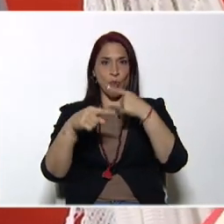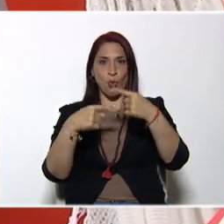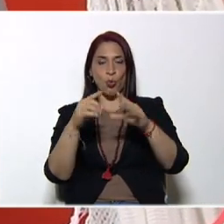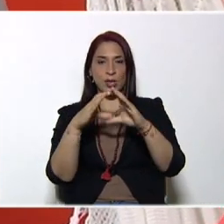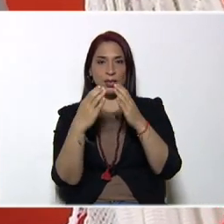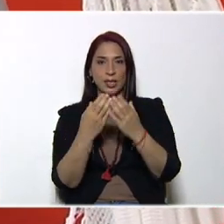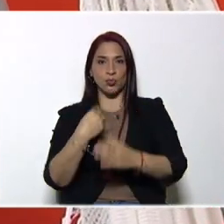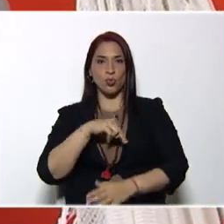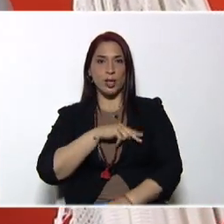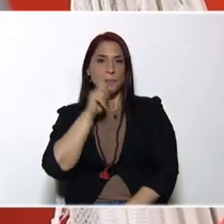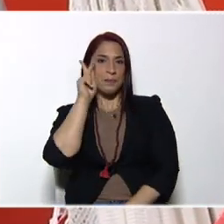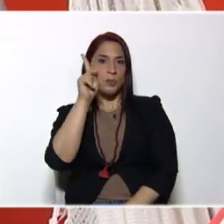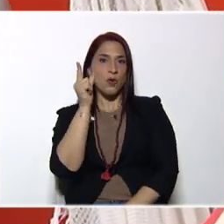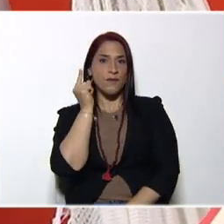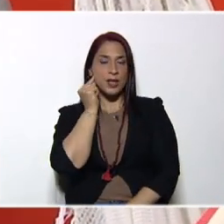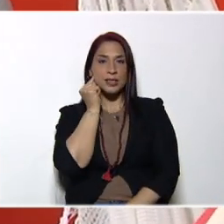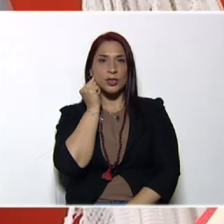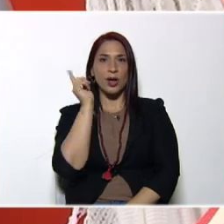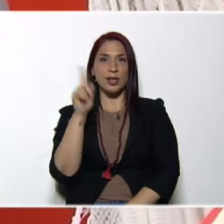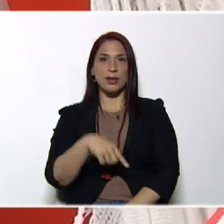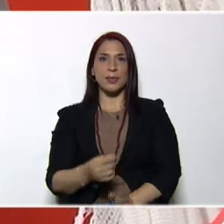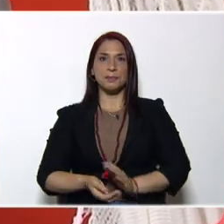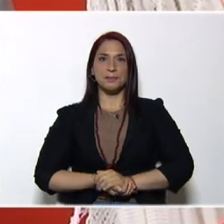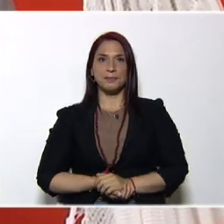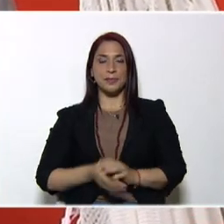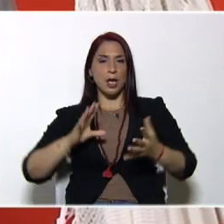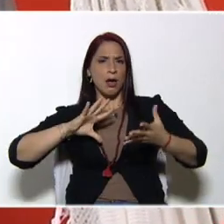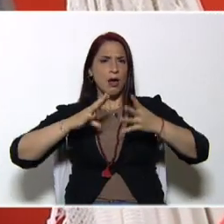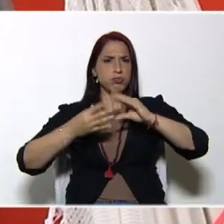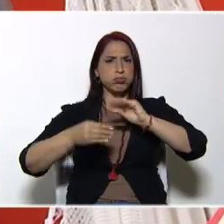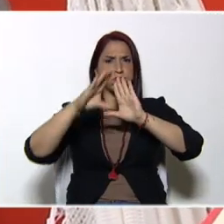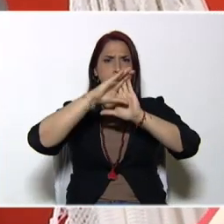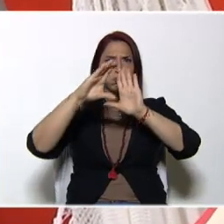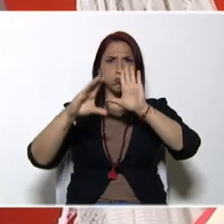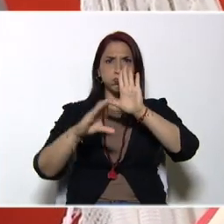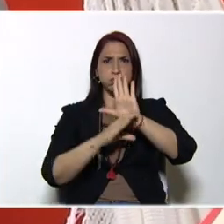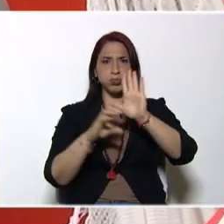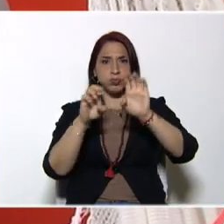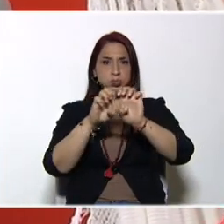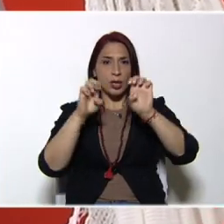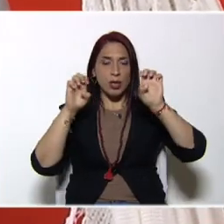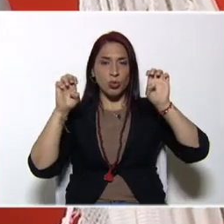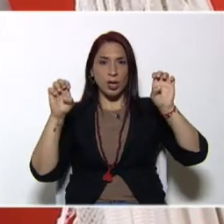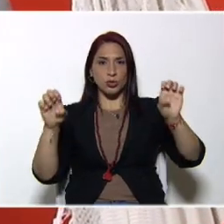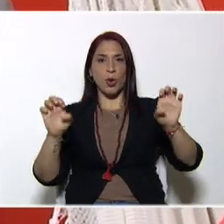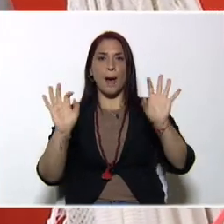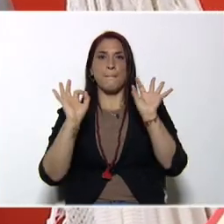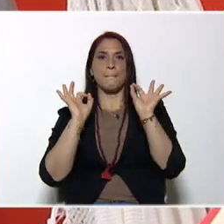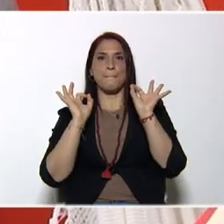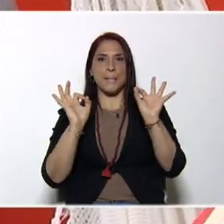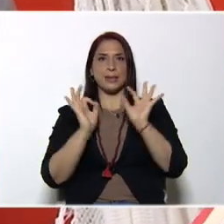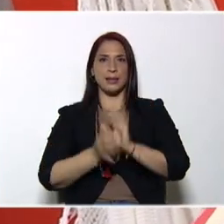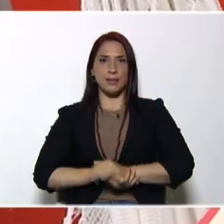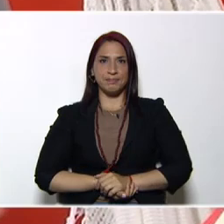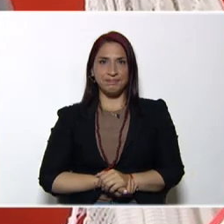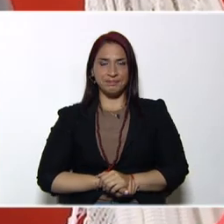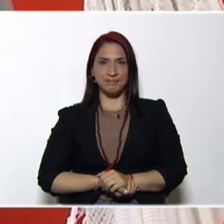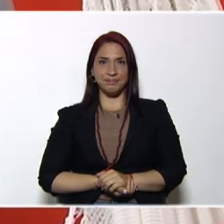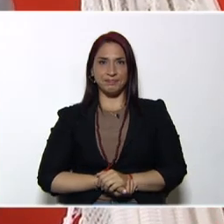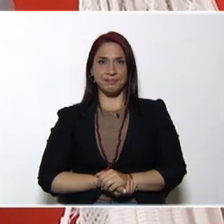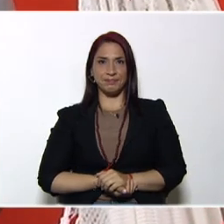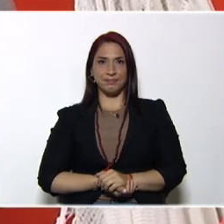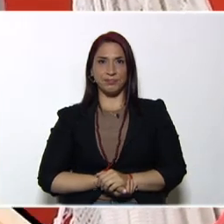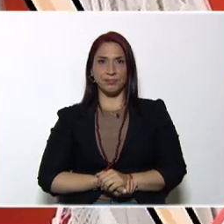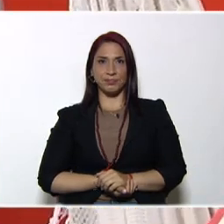con nuestra profesora que nos va a estar dando las adaptaciones curriculares, las estrategias y las orientaciones de la modalidad